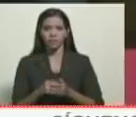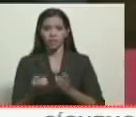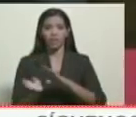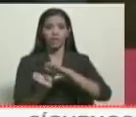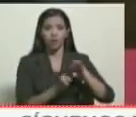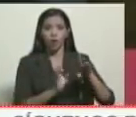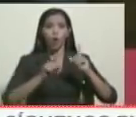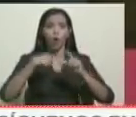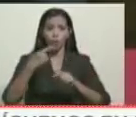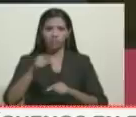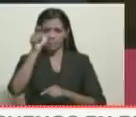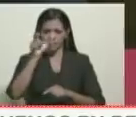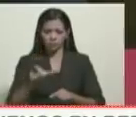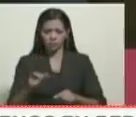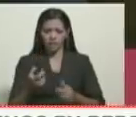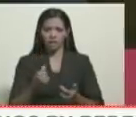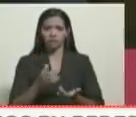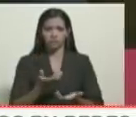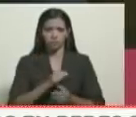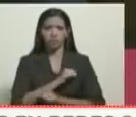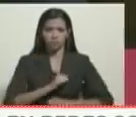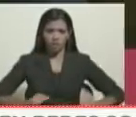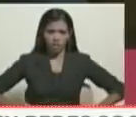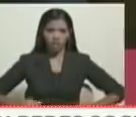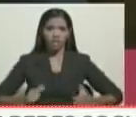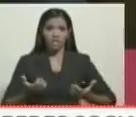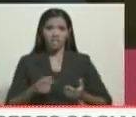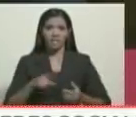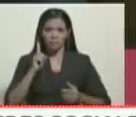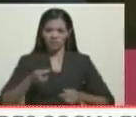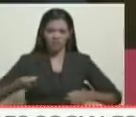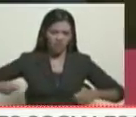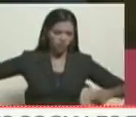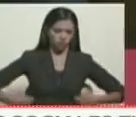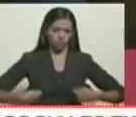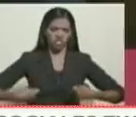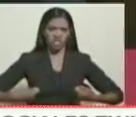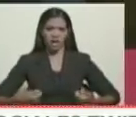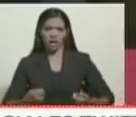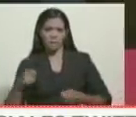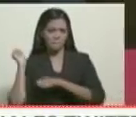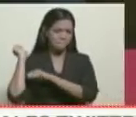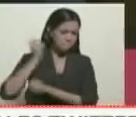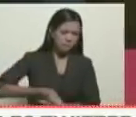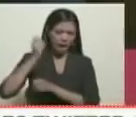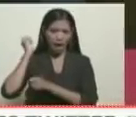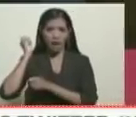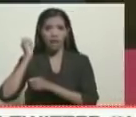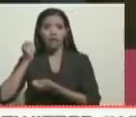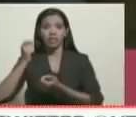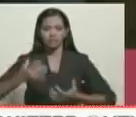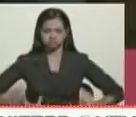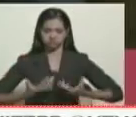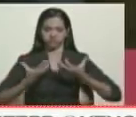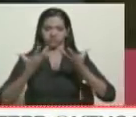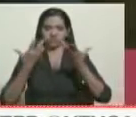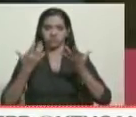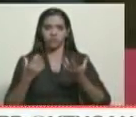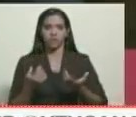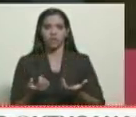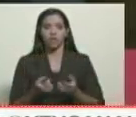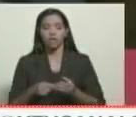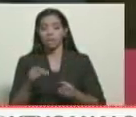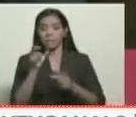Guardia Nacional, que en Lara fue también acuchillado, apaleado y quemado, policías o guardias que veían en las calles